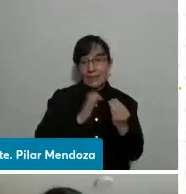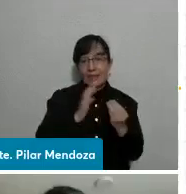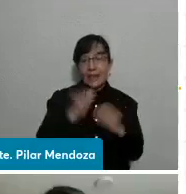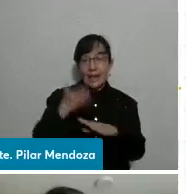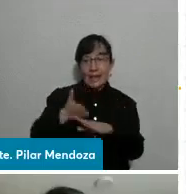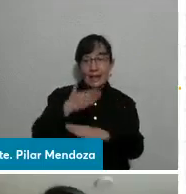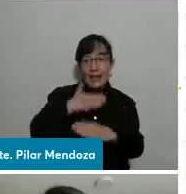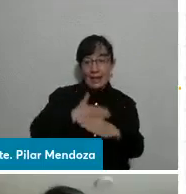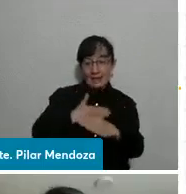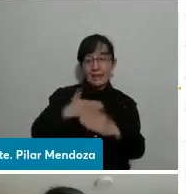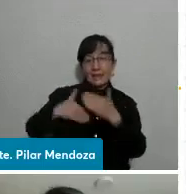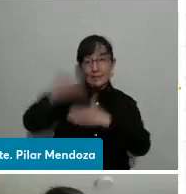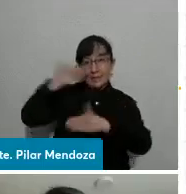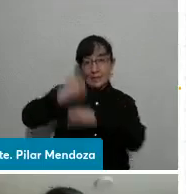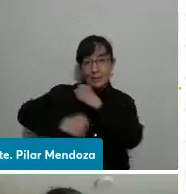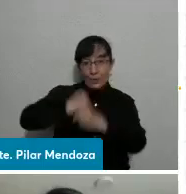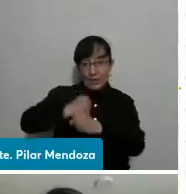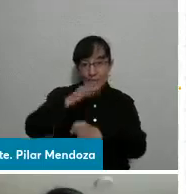año. Y